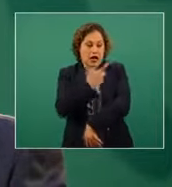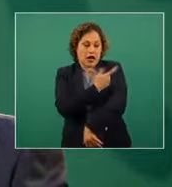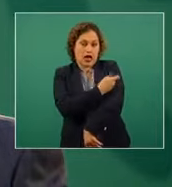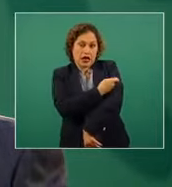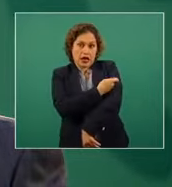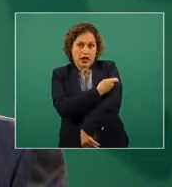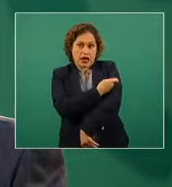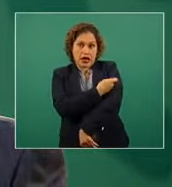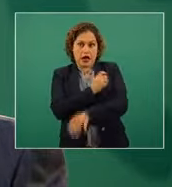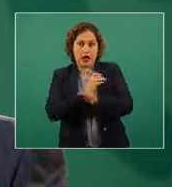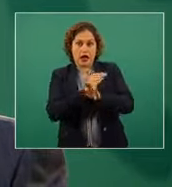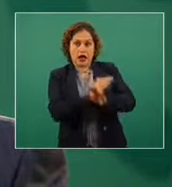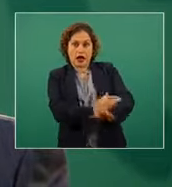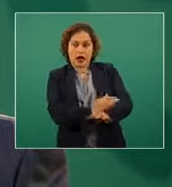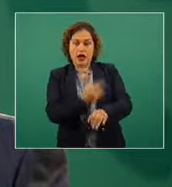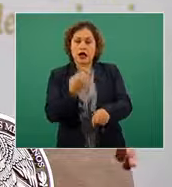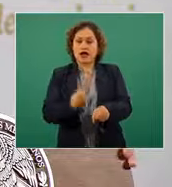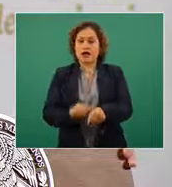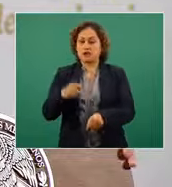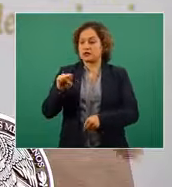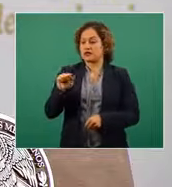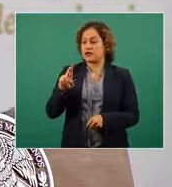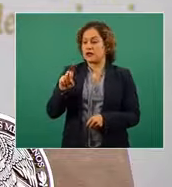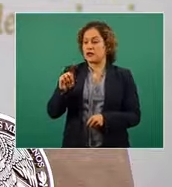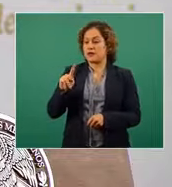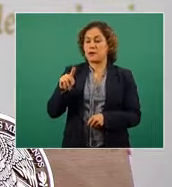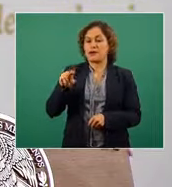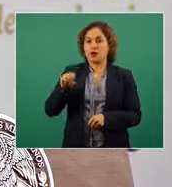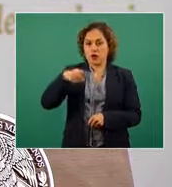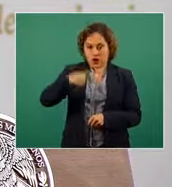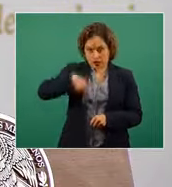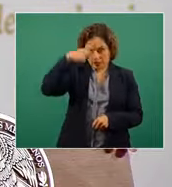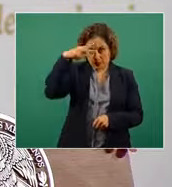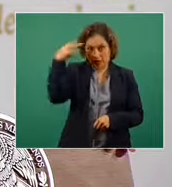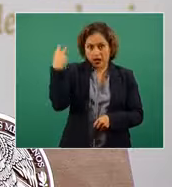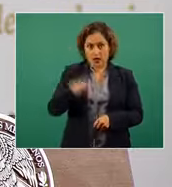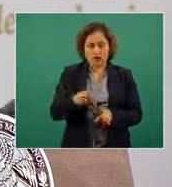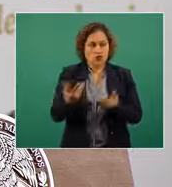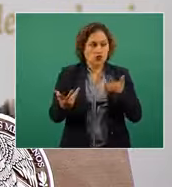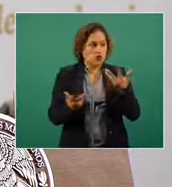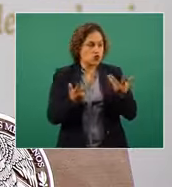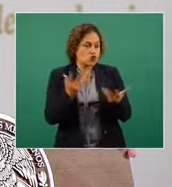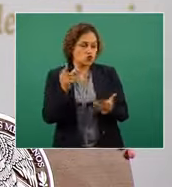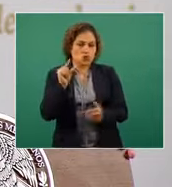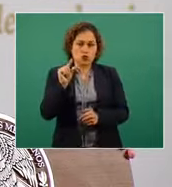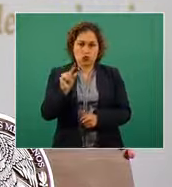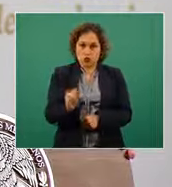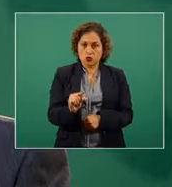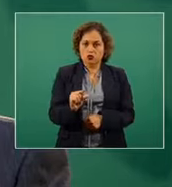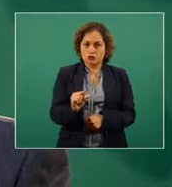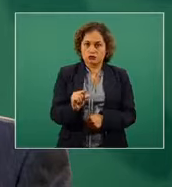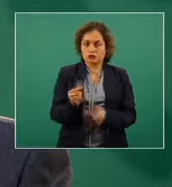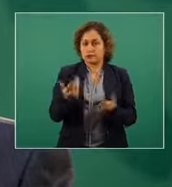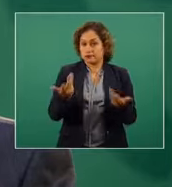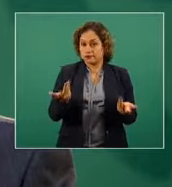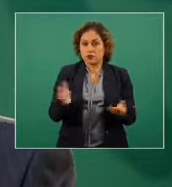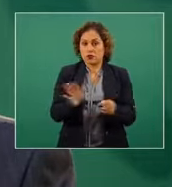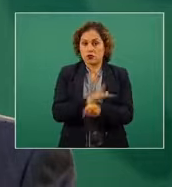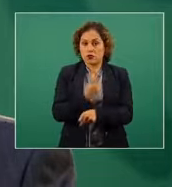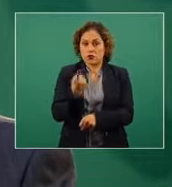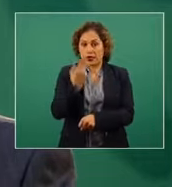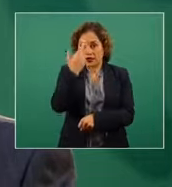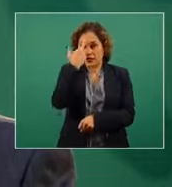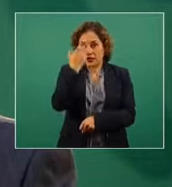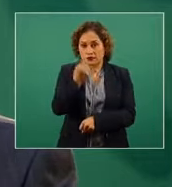abastecimiento de vacuna contra el sarampión en México, por una razón que, por cierto, está sujeta a una acción